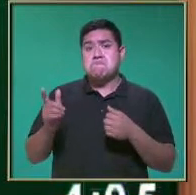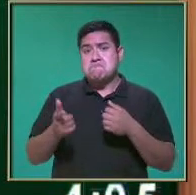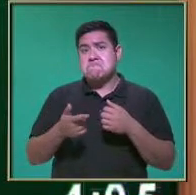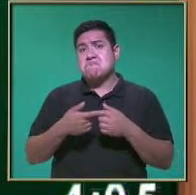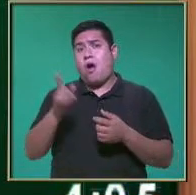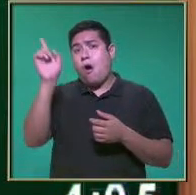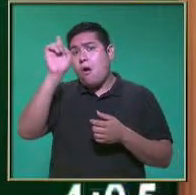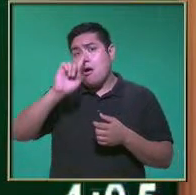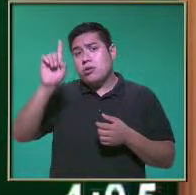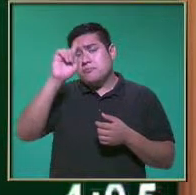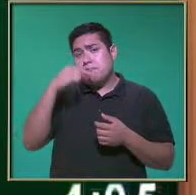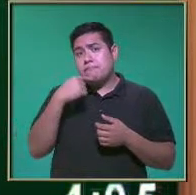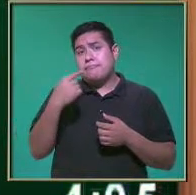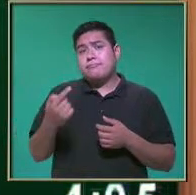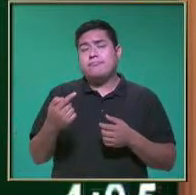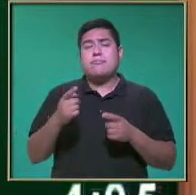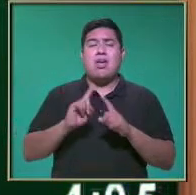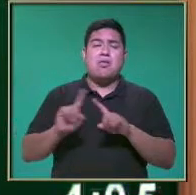mensaje, etc.